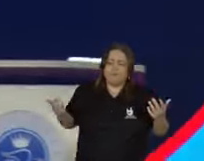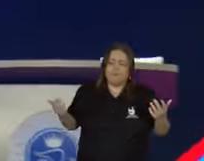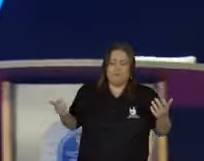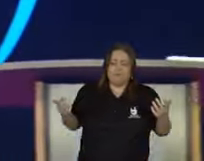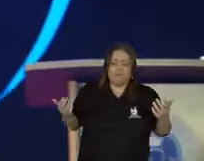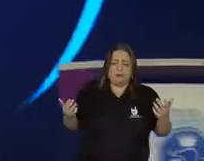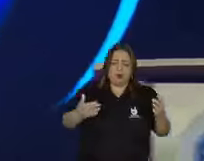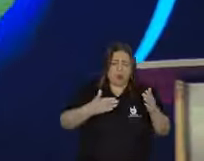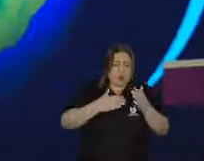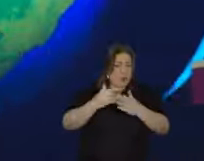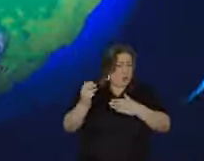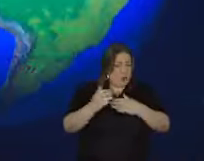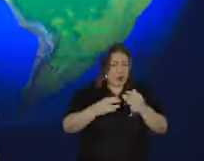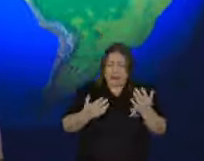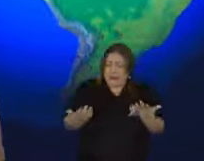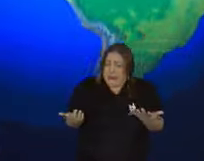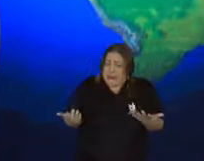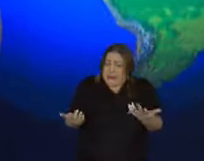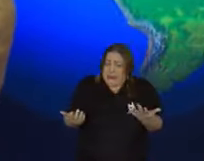Aunque no entendamos.